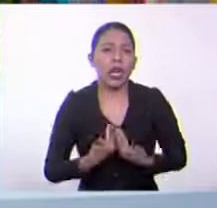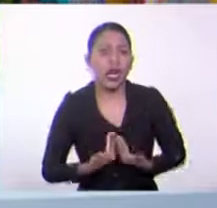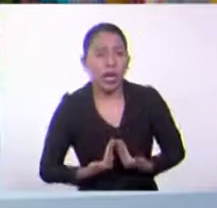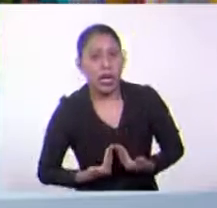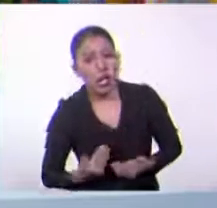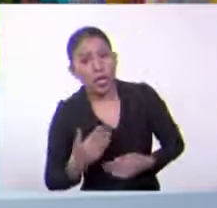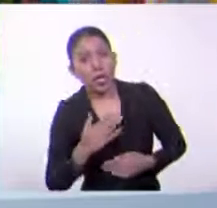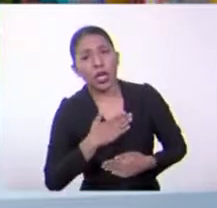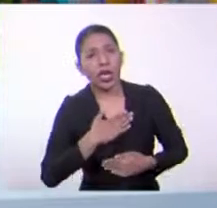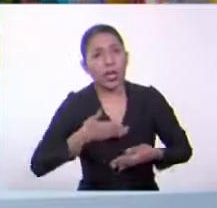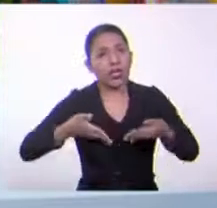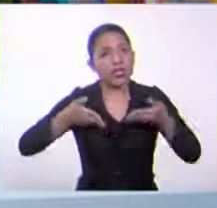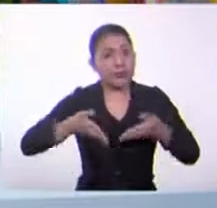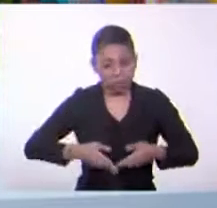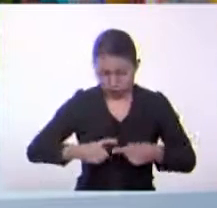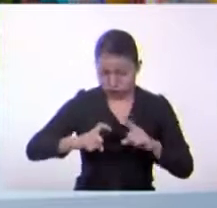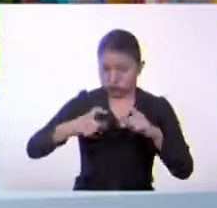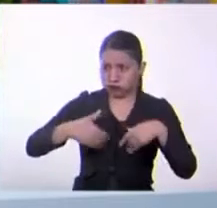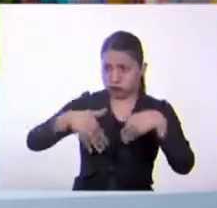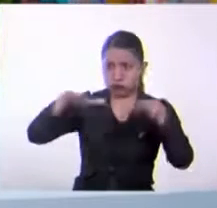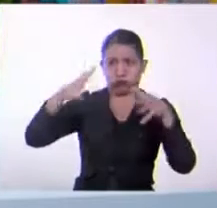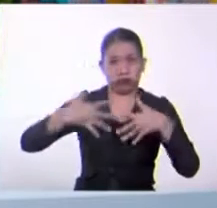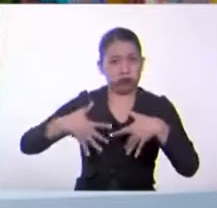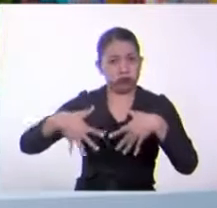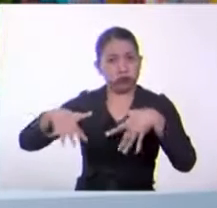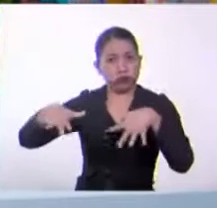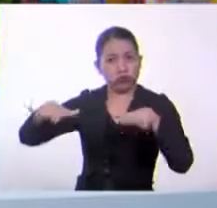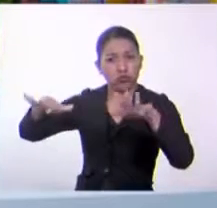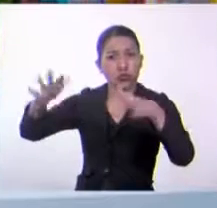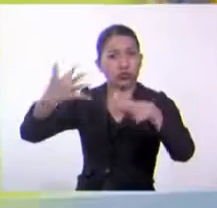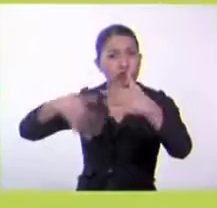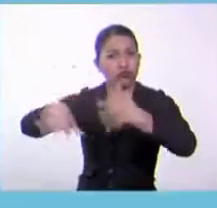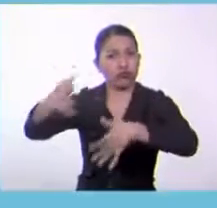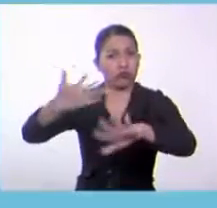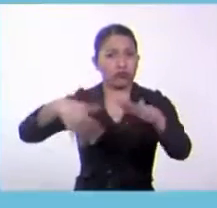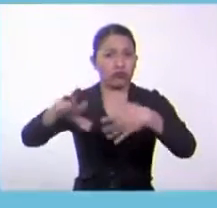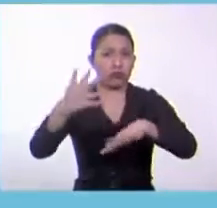que todos sus hijos sean liberados al océano.